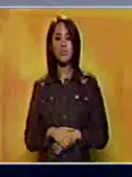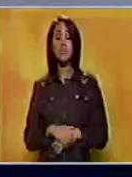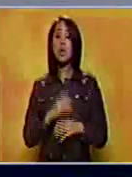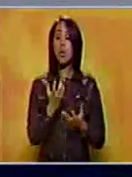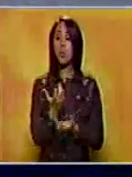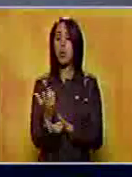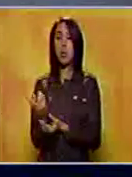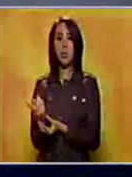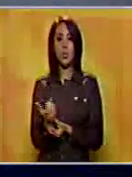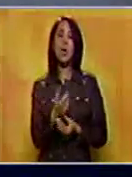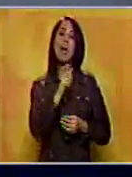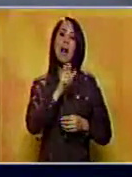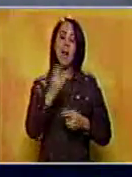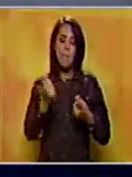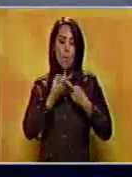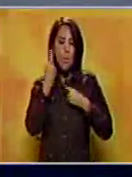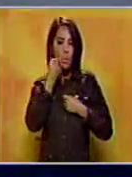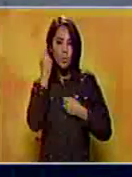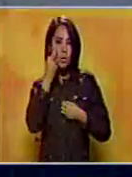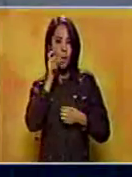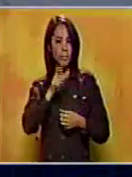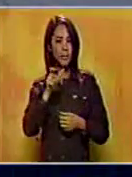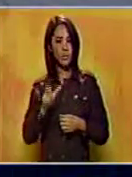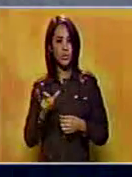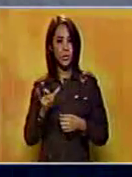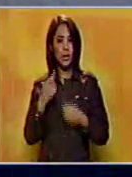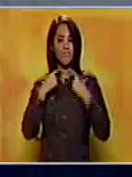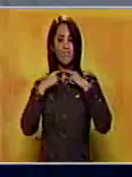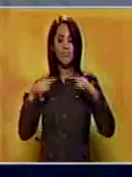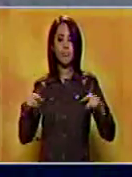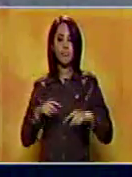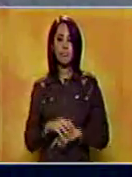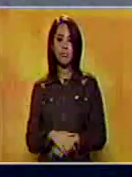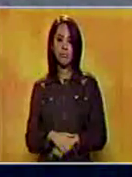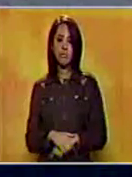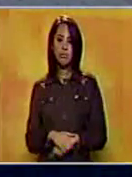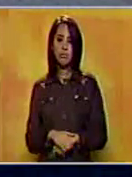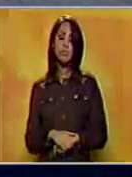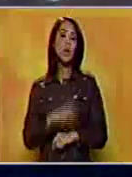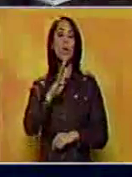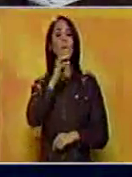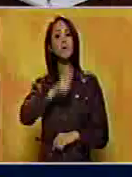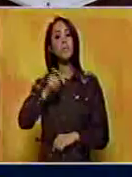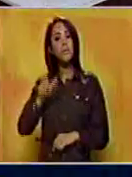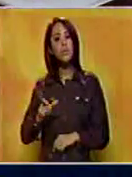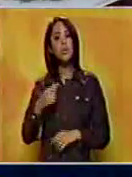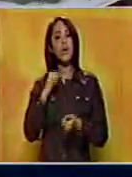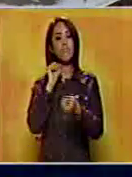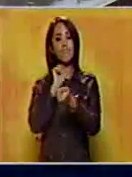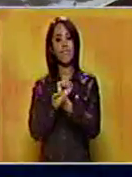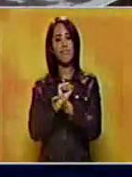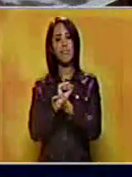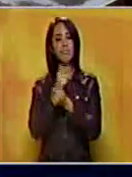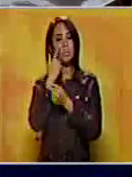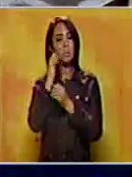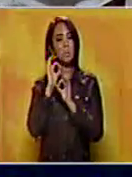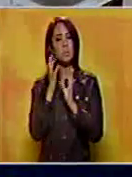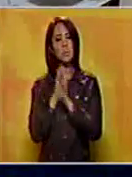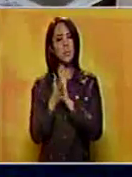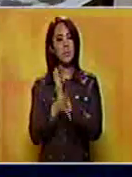y socorristas, siguen en la búsqueda de decenas de desaparecidos. Por el momento, 4 personas han sido detenidas con relación al